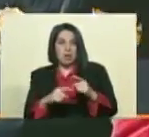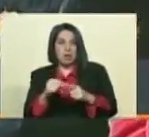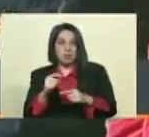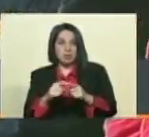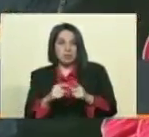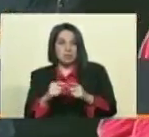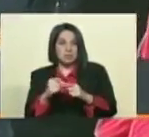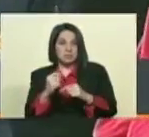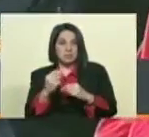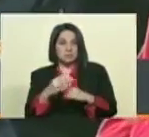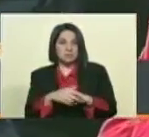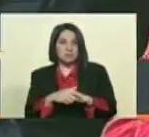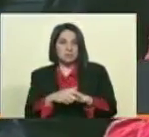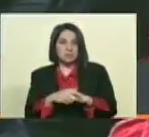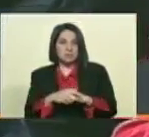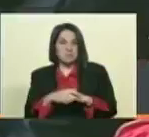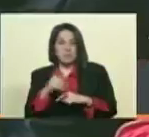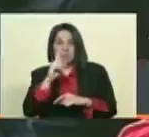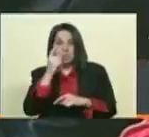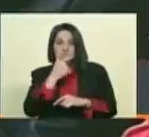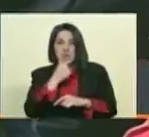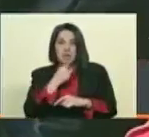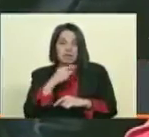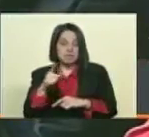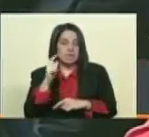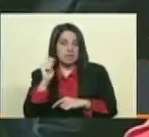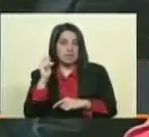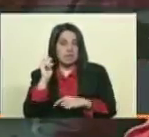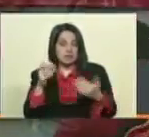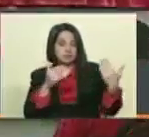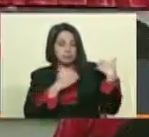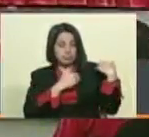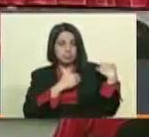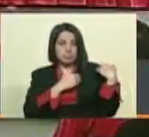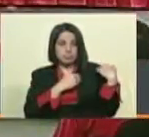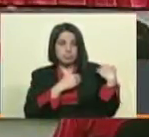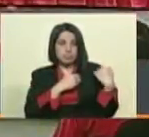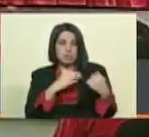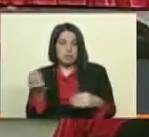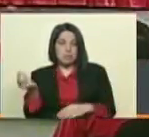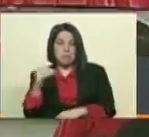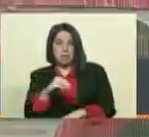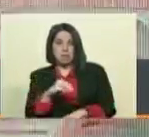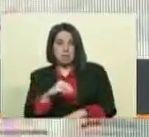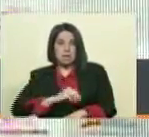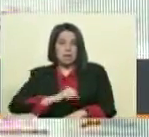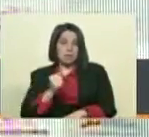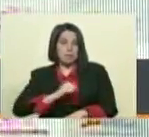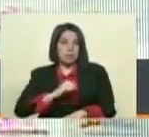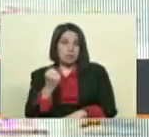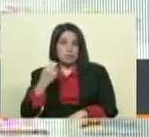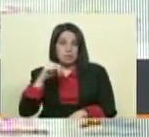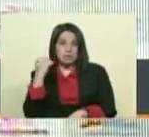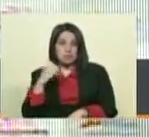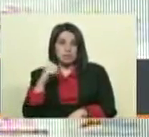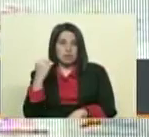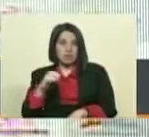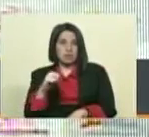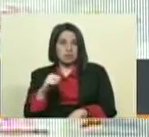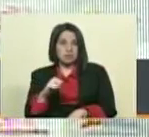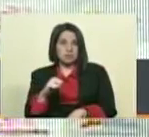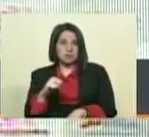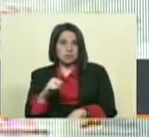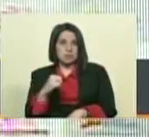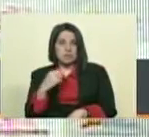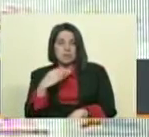delito. No es fácil esa tarea. Mucho más que la Policía Nacional, que la Guardia Nacional.